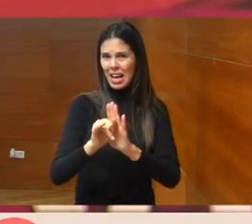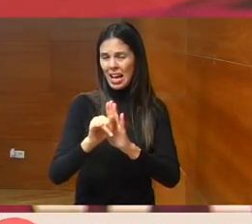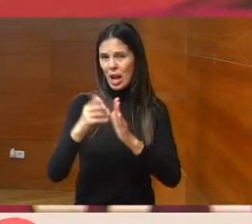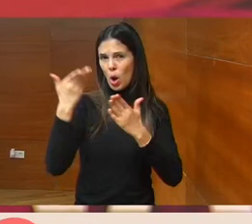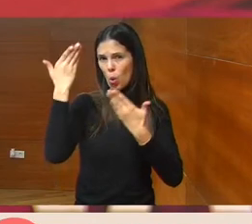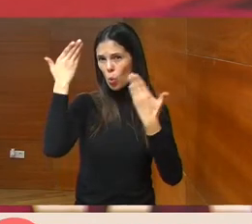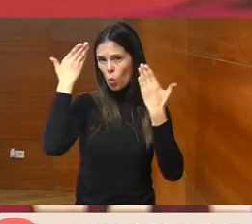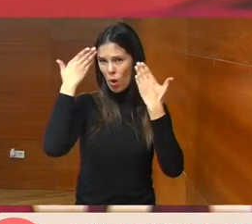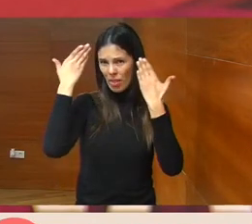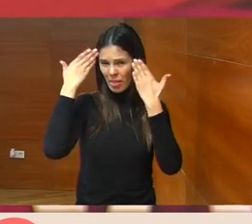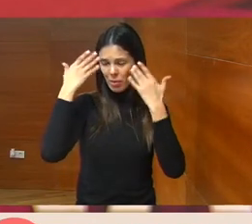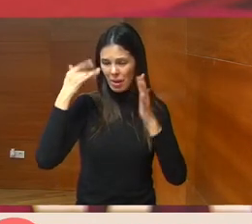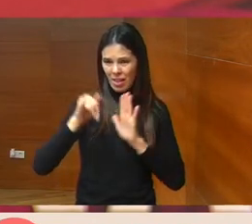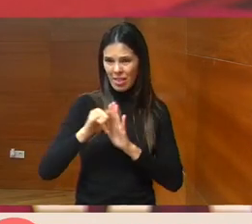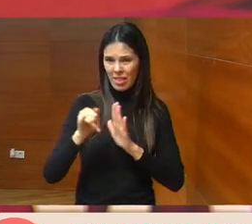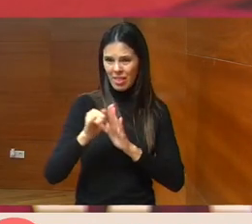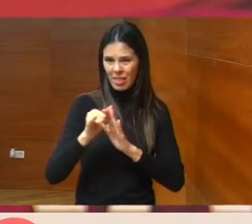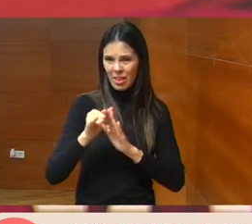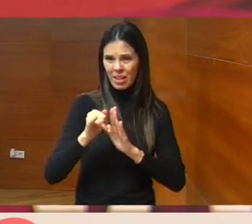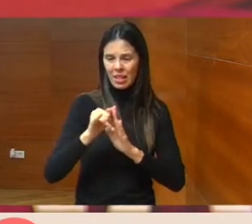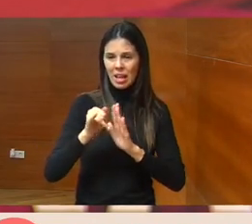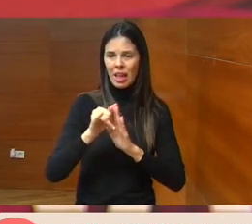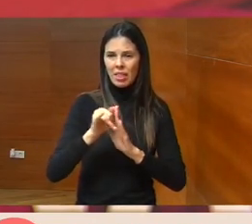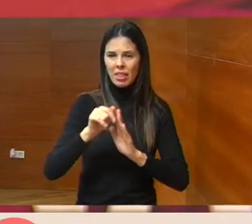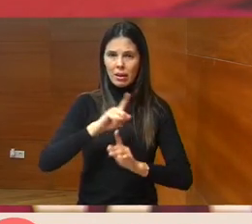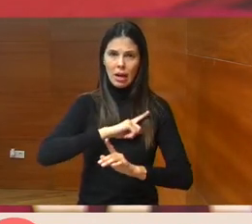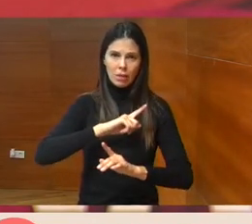ubicado en alabeda de pontevedra